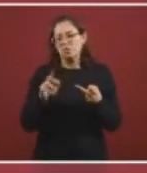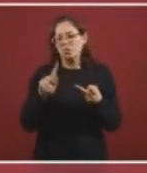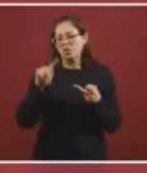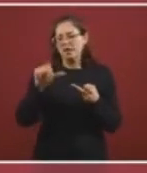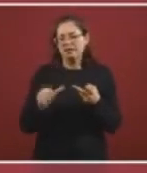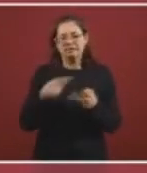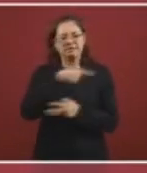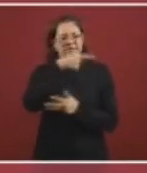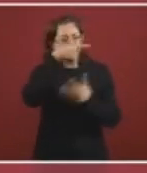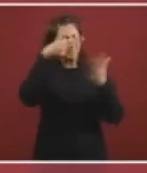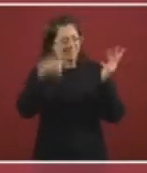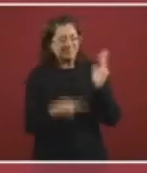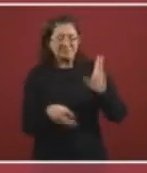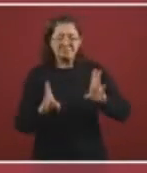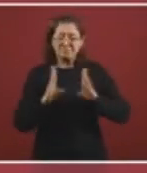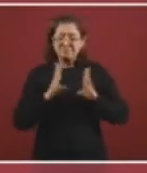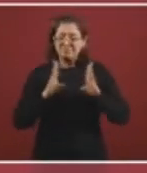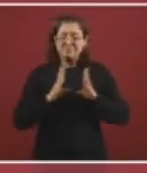todos ellos,